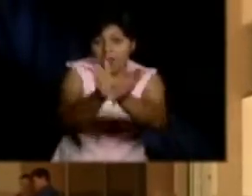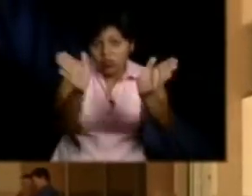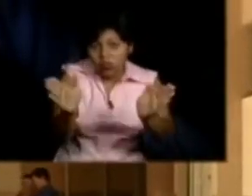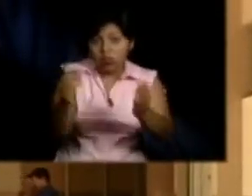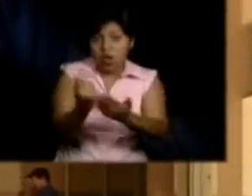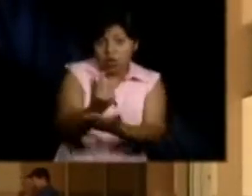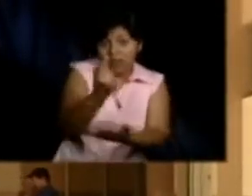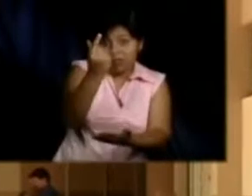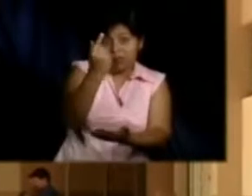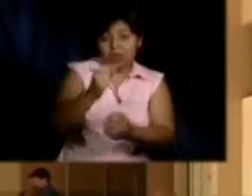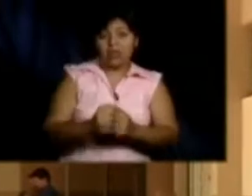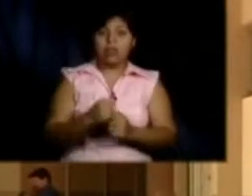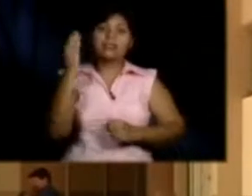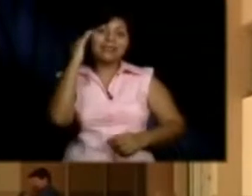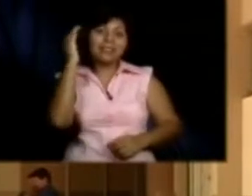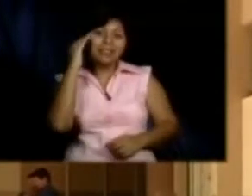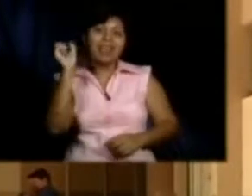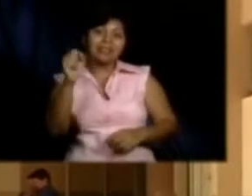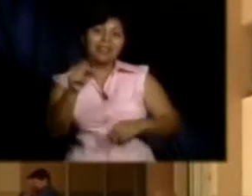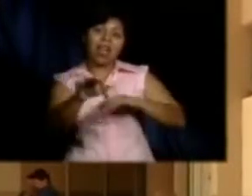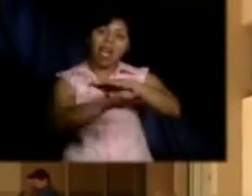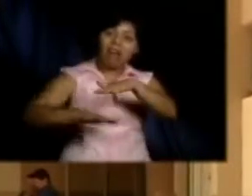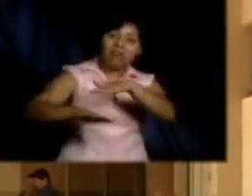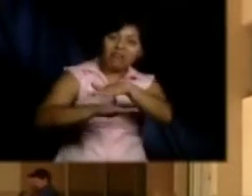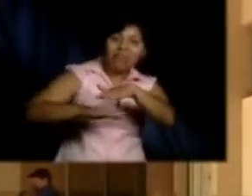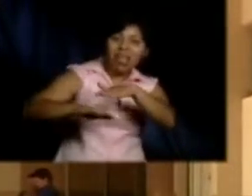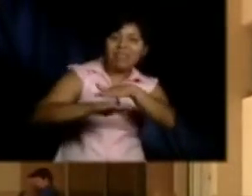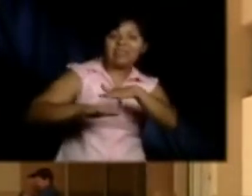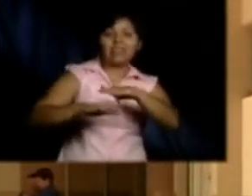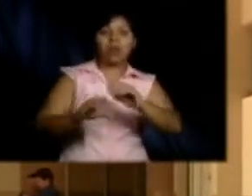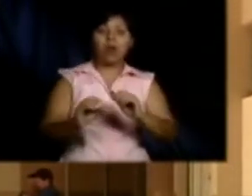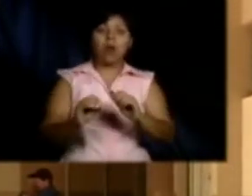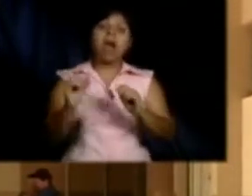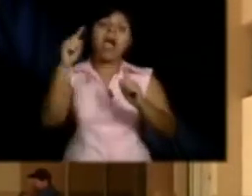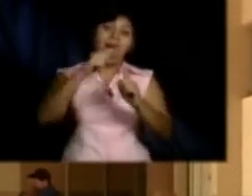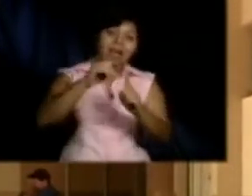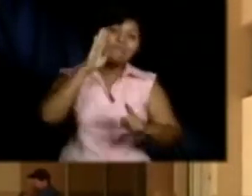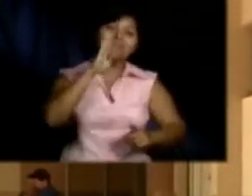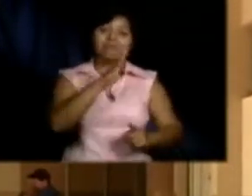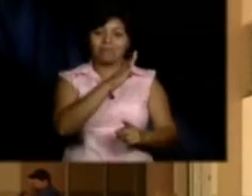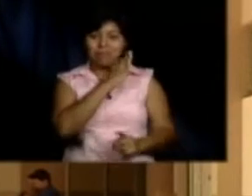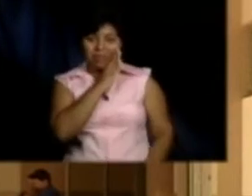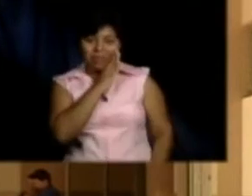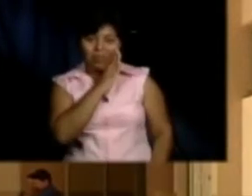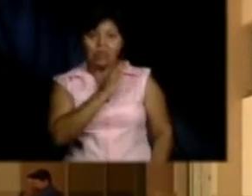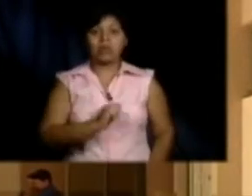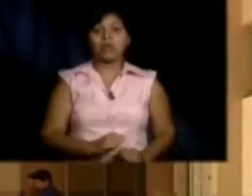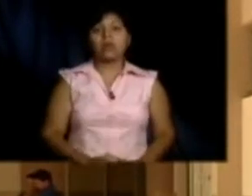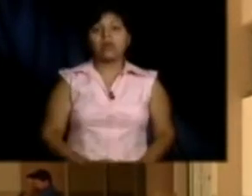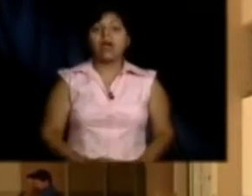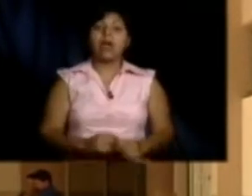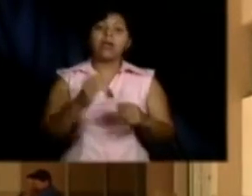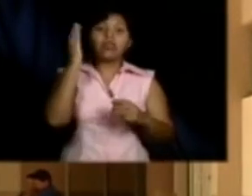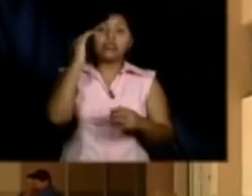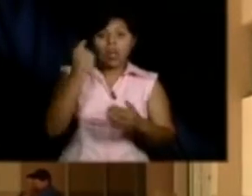a nivel superior, solamente lo hay a nivel de plan básico, incluso hasta bachillerato, como han salido estos estudiantes.